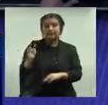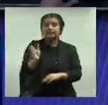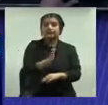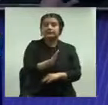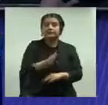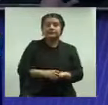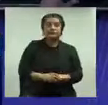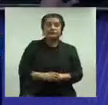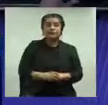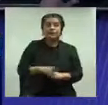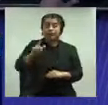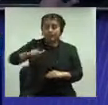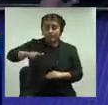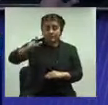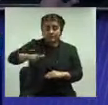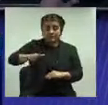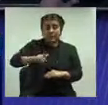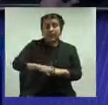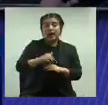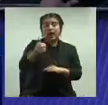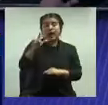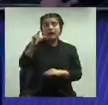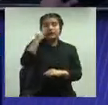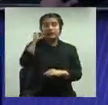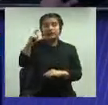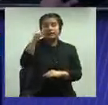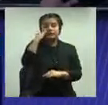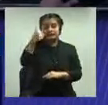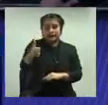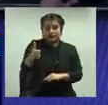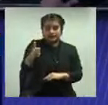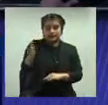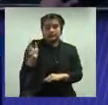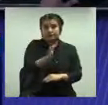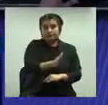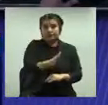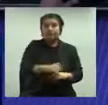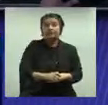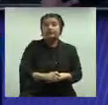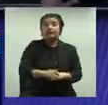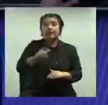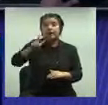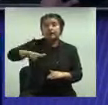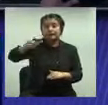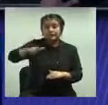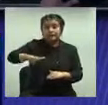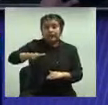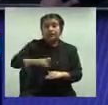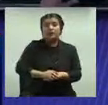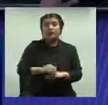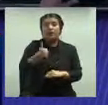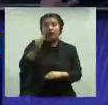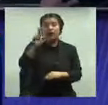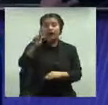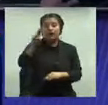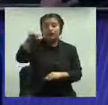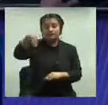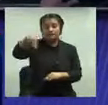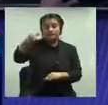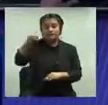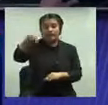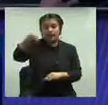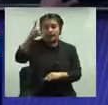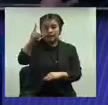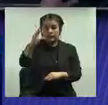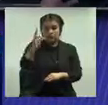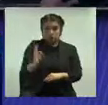Monzón. Licenciada Alicia del Carmen Franco Flores. Licenciado Armando